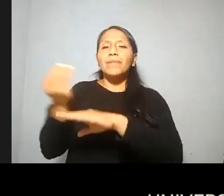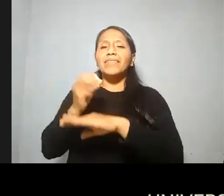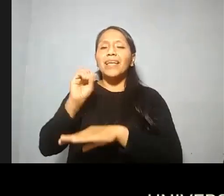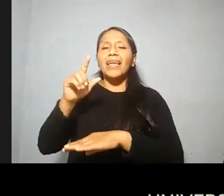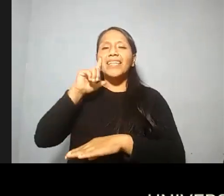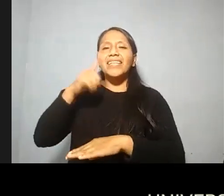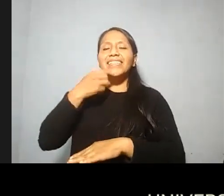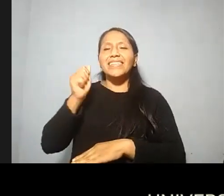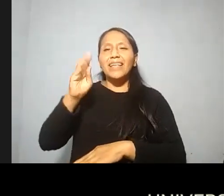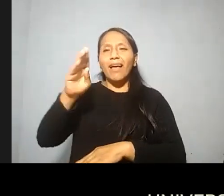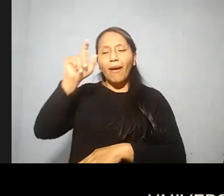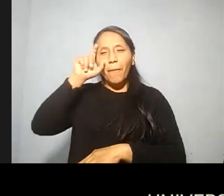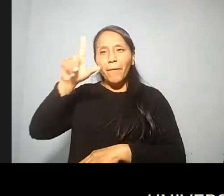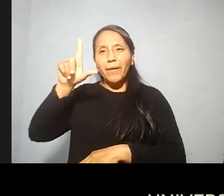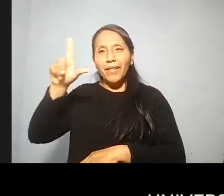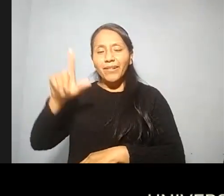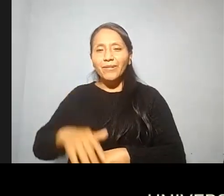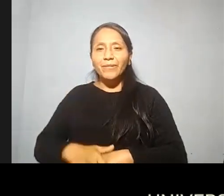Como dije,